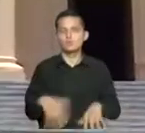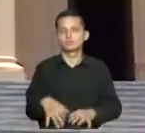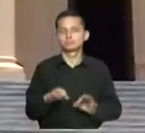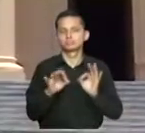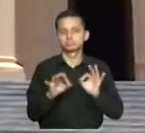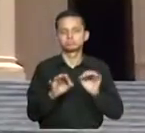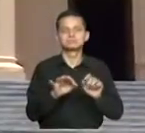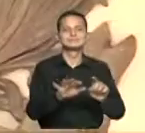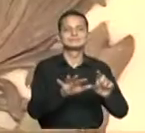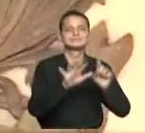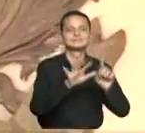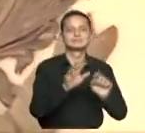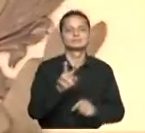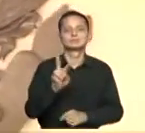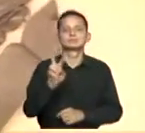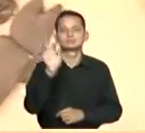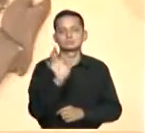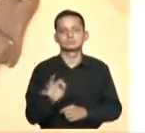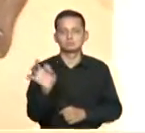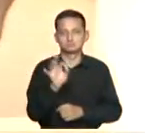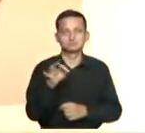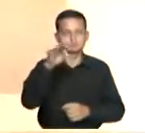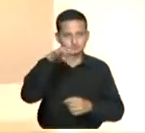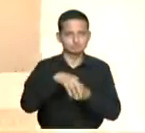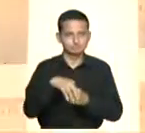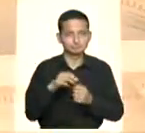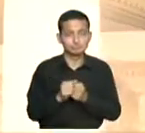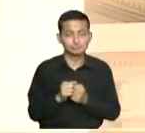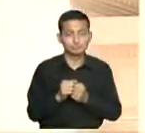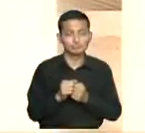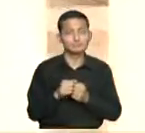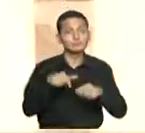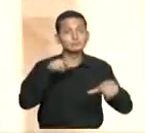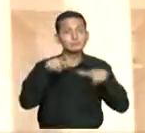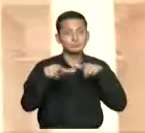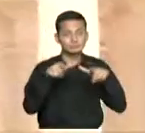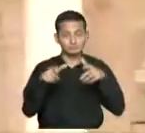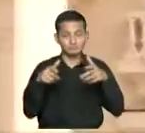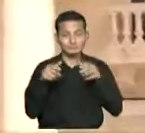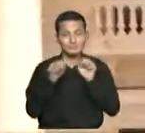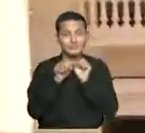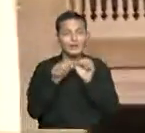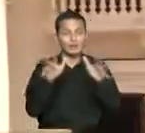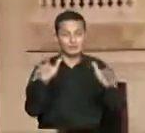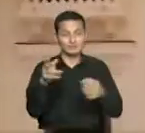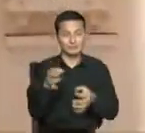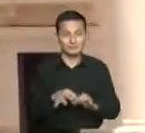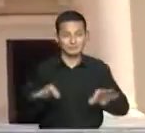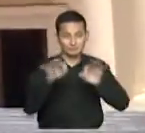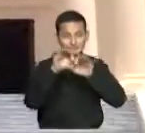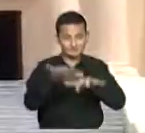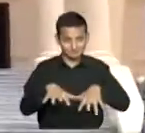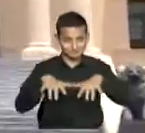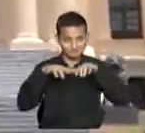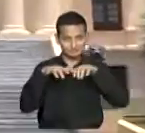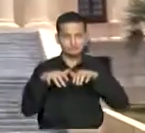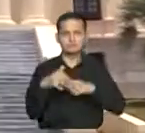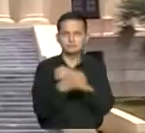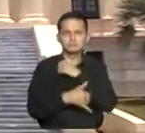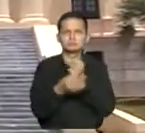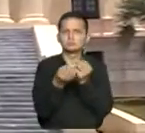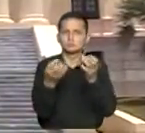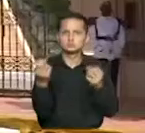el 62%. A esta ceremonia han confirmado su asistencia varios mandatarios de la región,